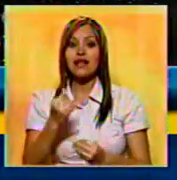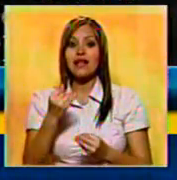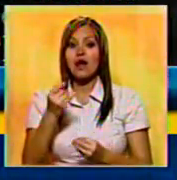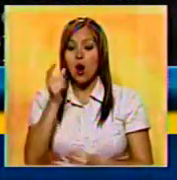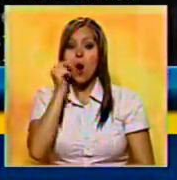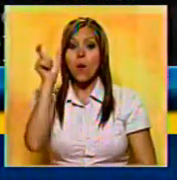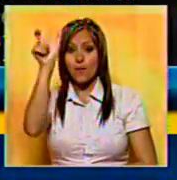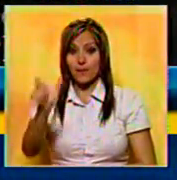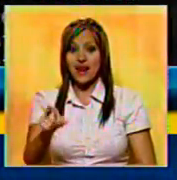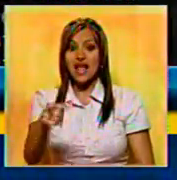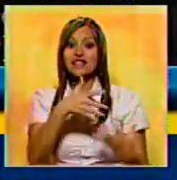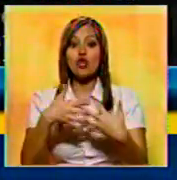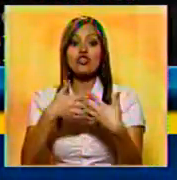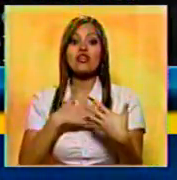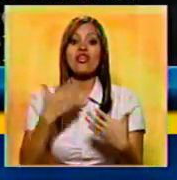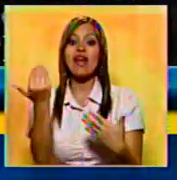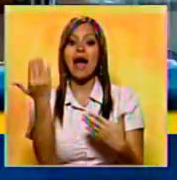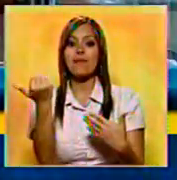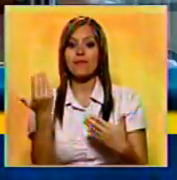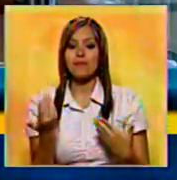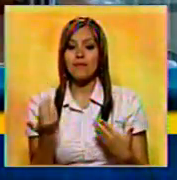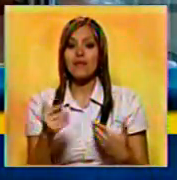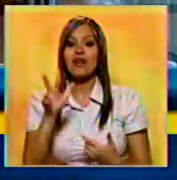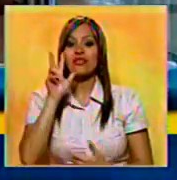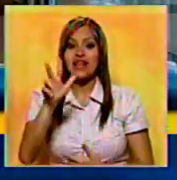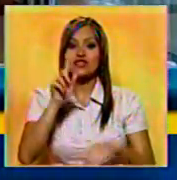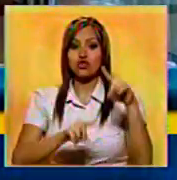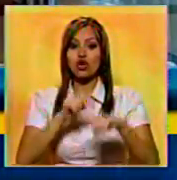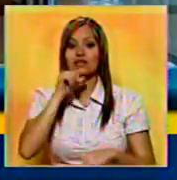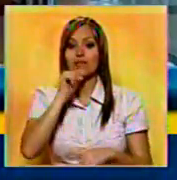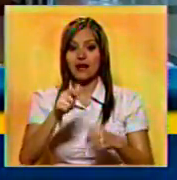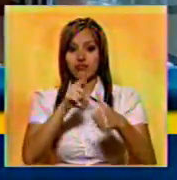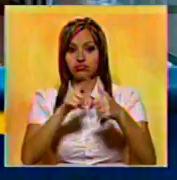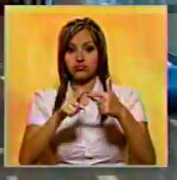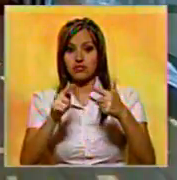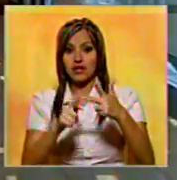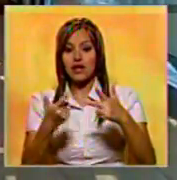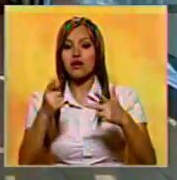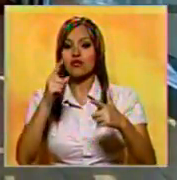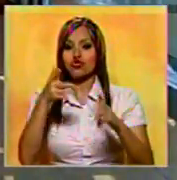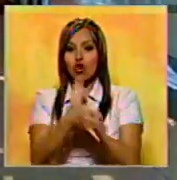hombre reclamado por Estados Unidos por 3 delitos relacionados con el espionaje.